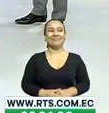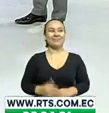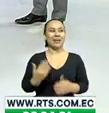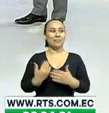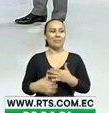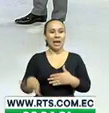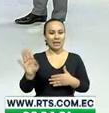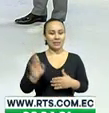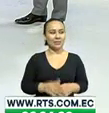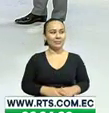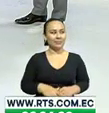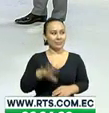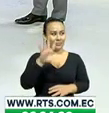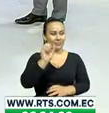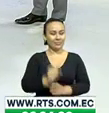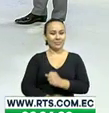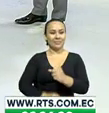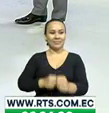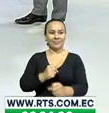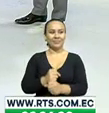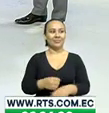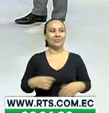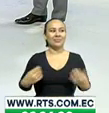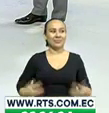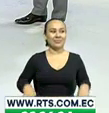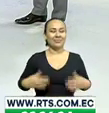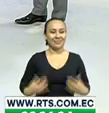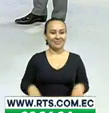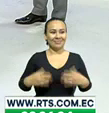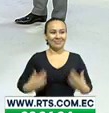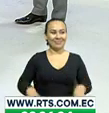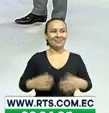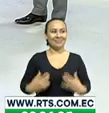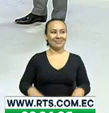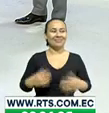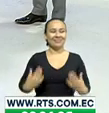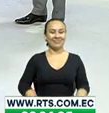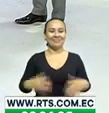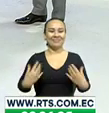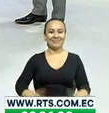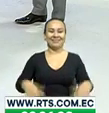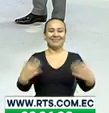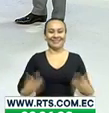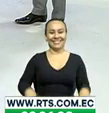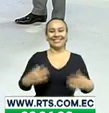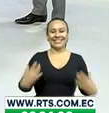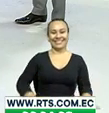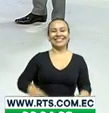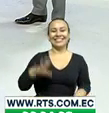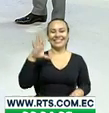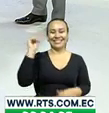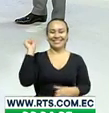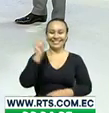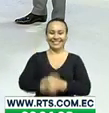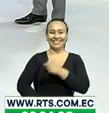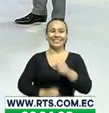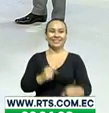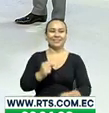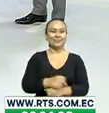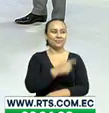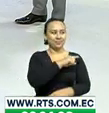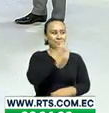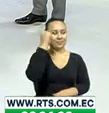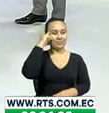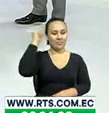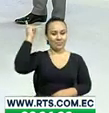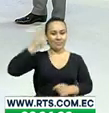cumplió? 50. Po. ¿50 años cumplió? Claro. Claro. Pollito, vale, pero pollito. ¿Qué? Pollito con escuela. Po. ¿Y de cuánto le calcula usted al